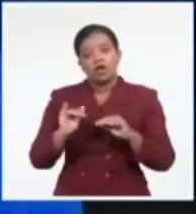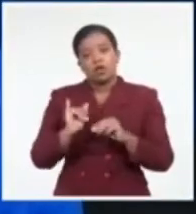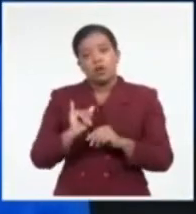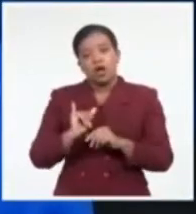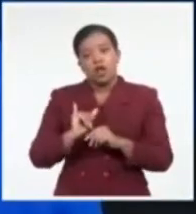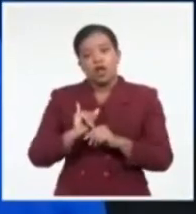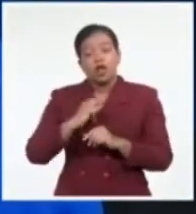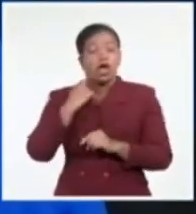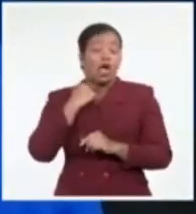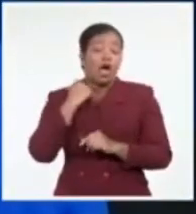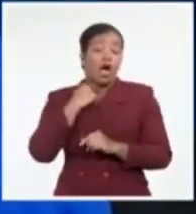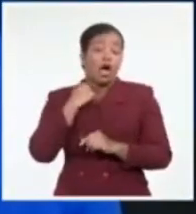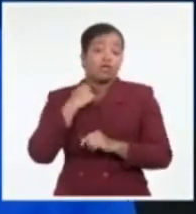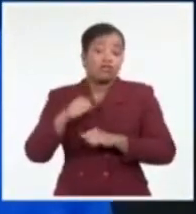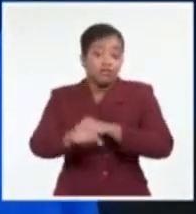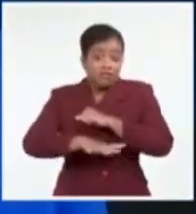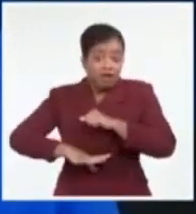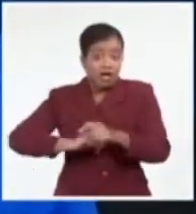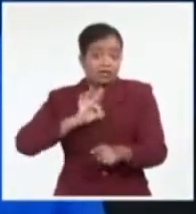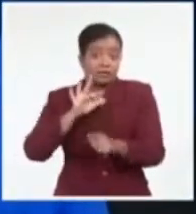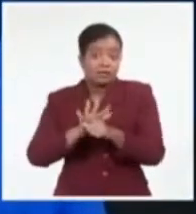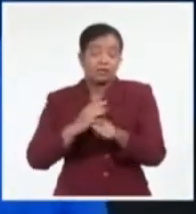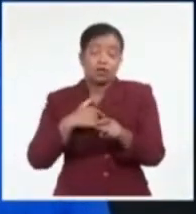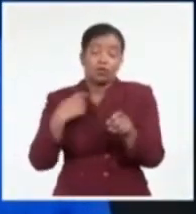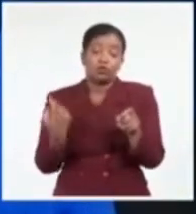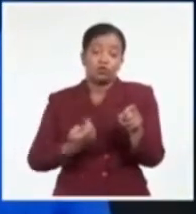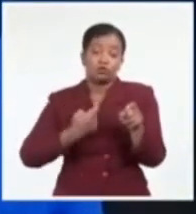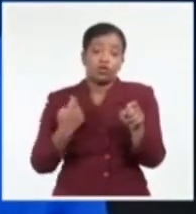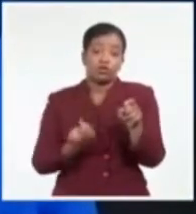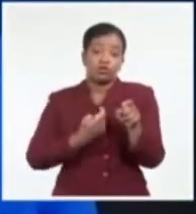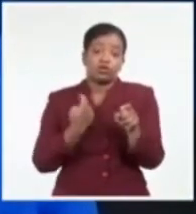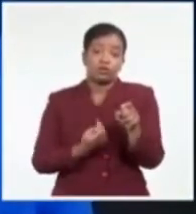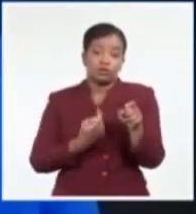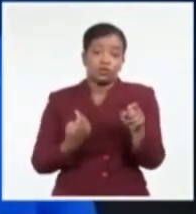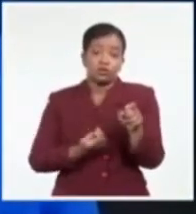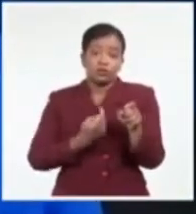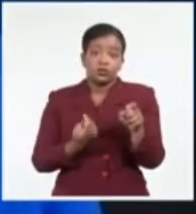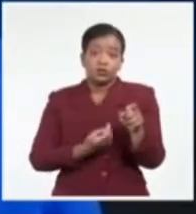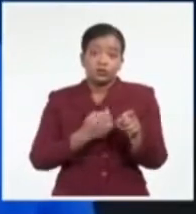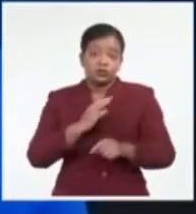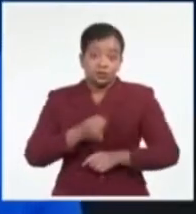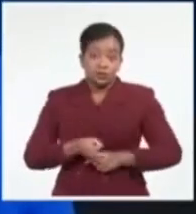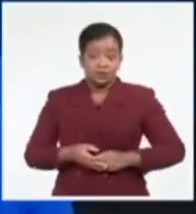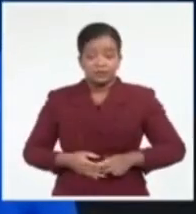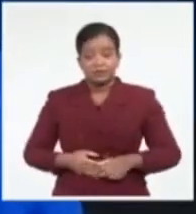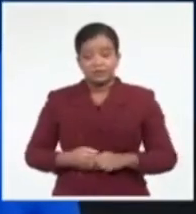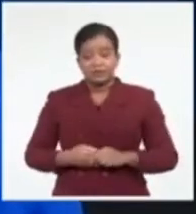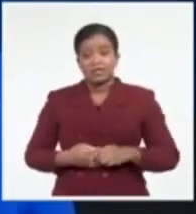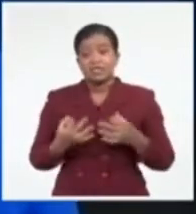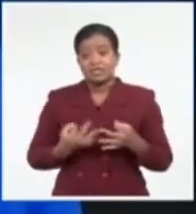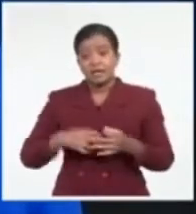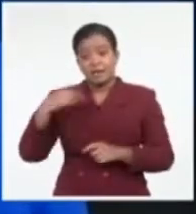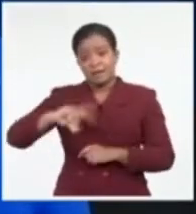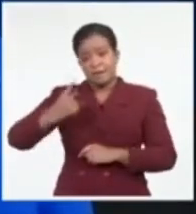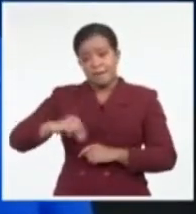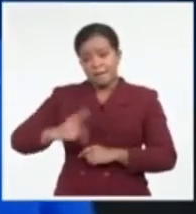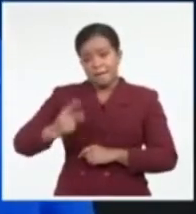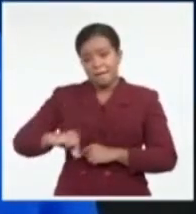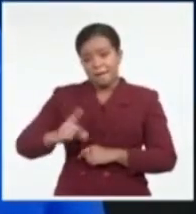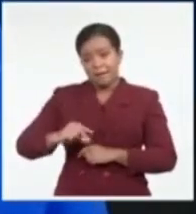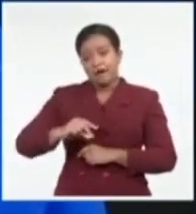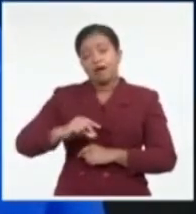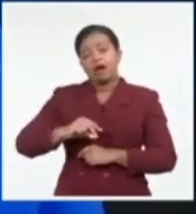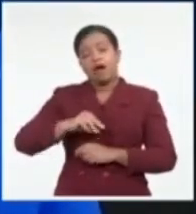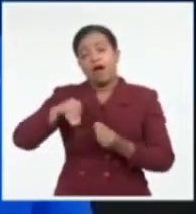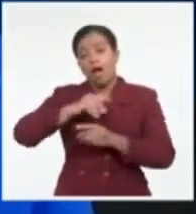trabajo que vengo haciendo a medida que pasan las categorías. Siempre en los entrenamientos haciendo énfasis en el cambio, y